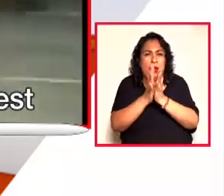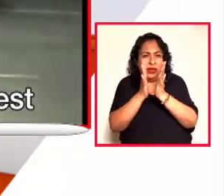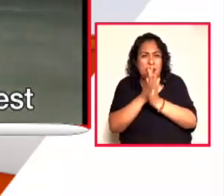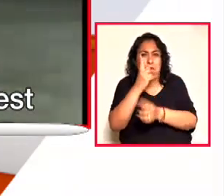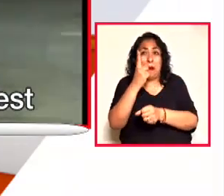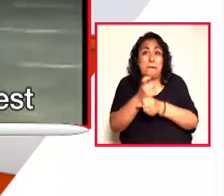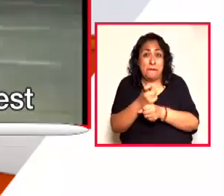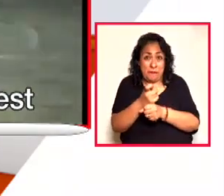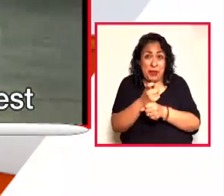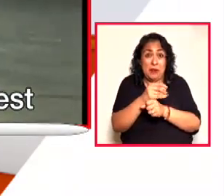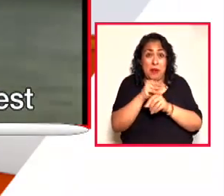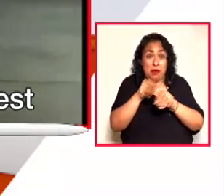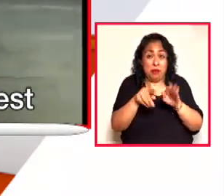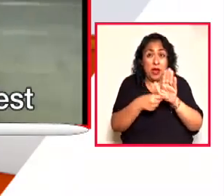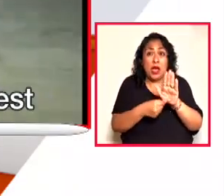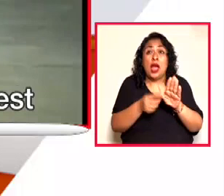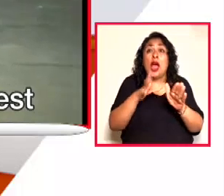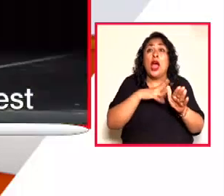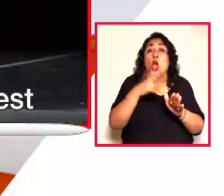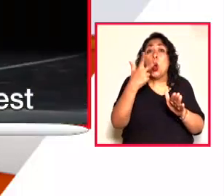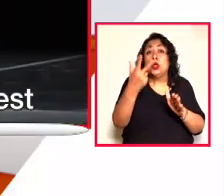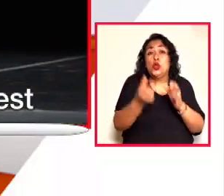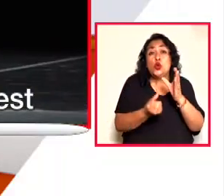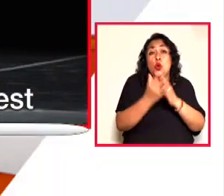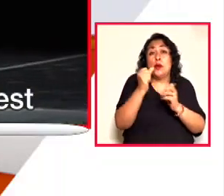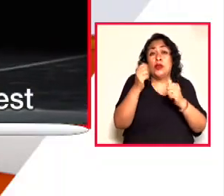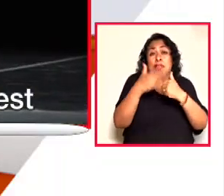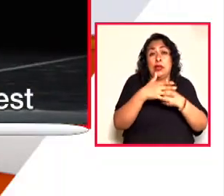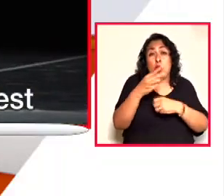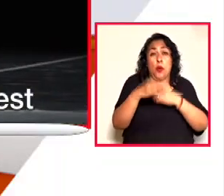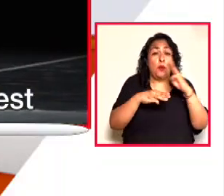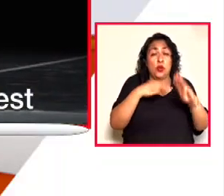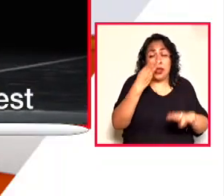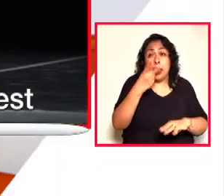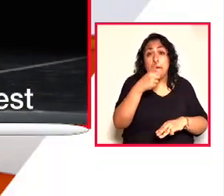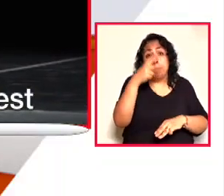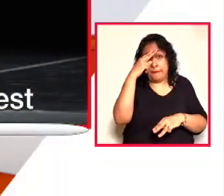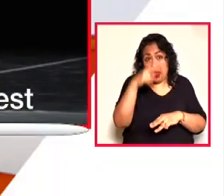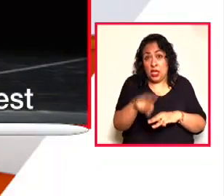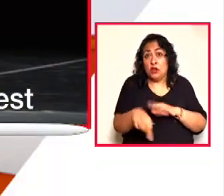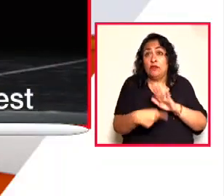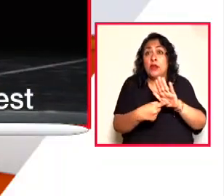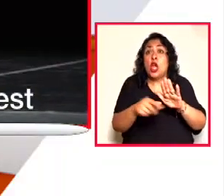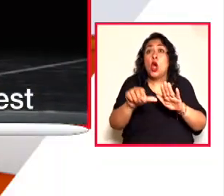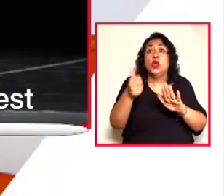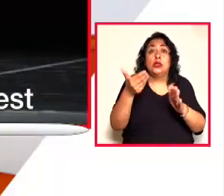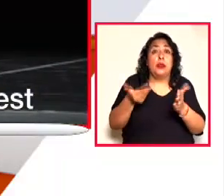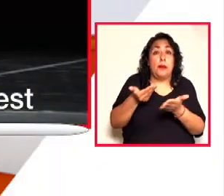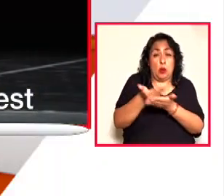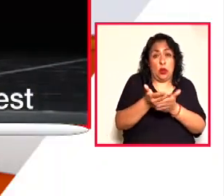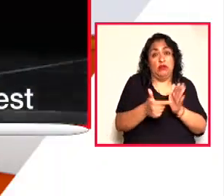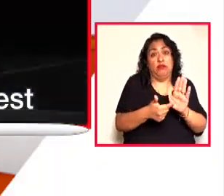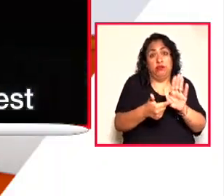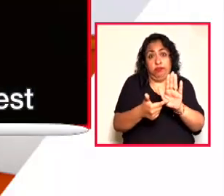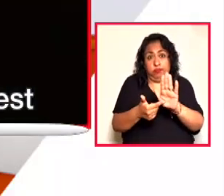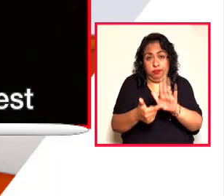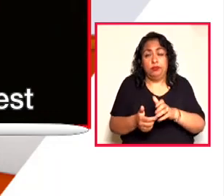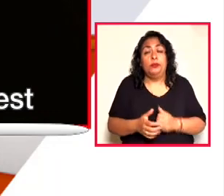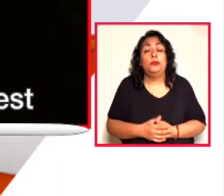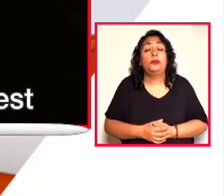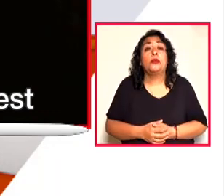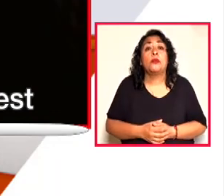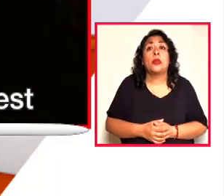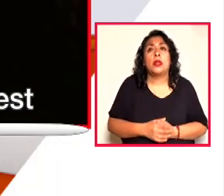edición, que ofrece 8 estrenos mundiales y en la que México tiene presencia con 11 propuestas. El